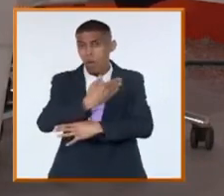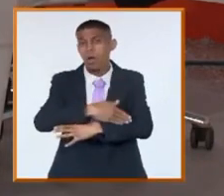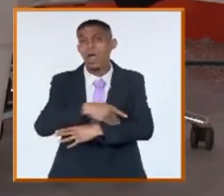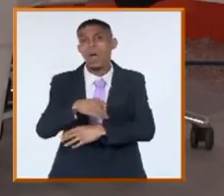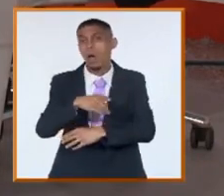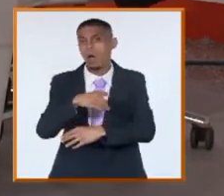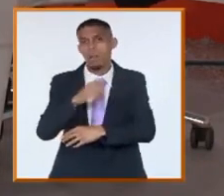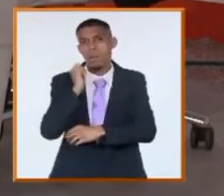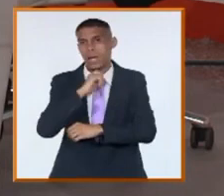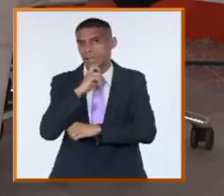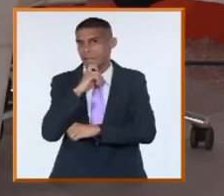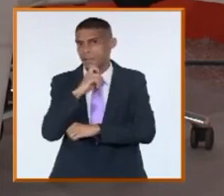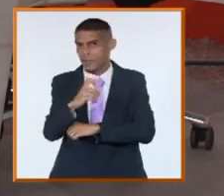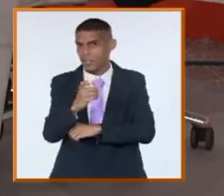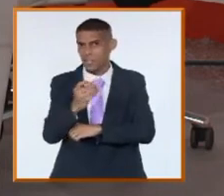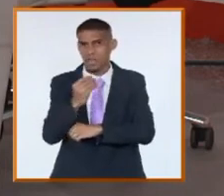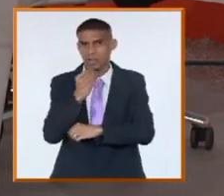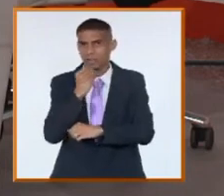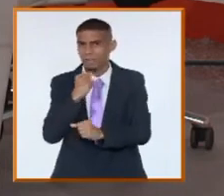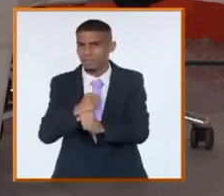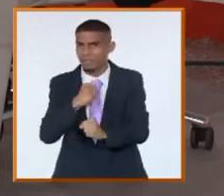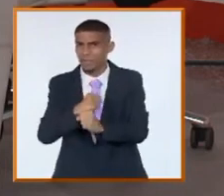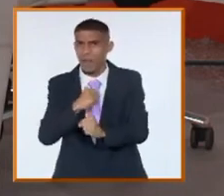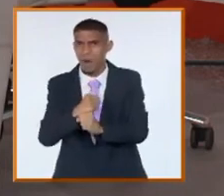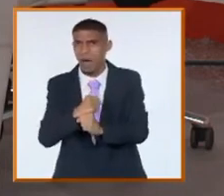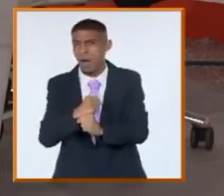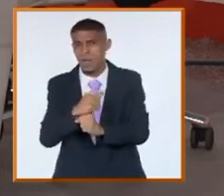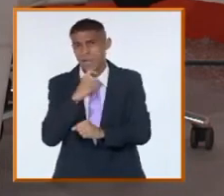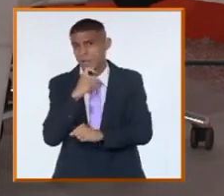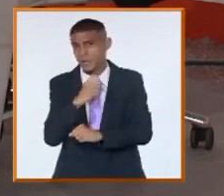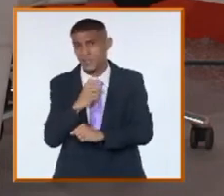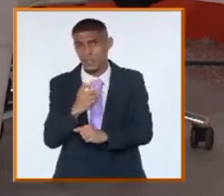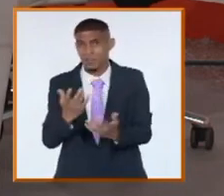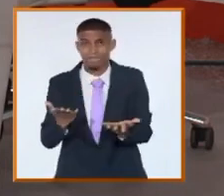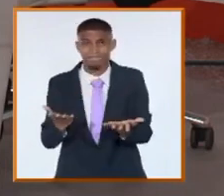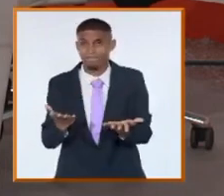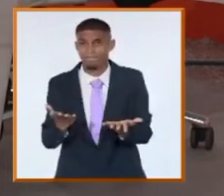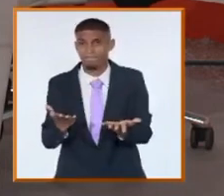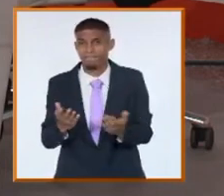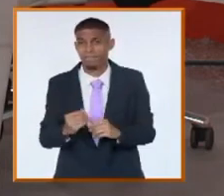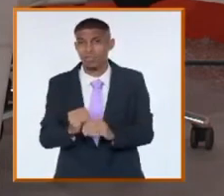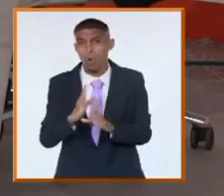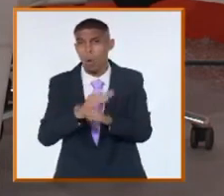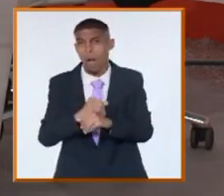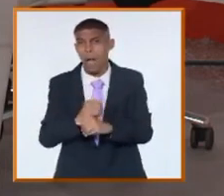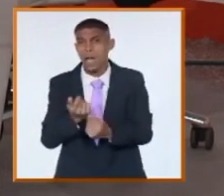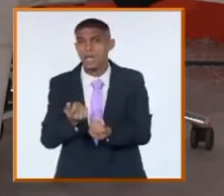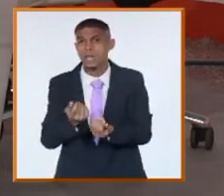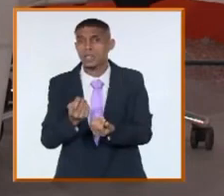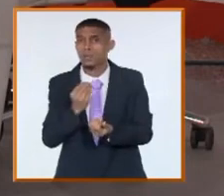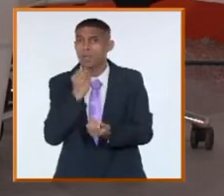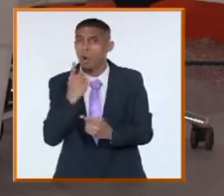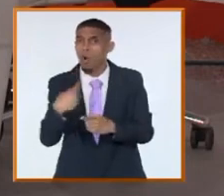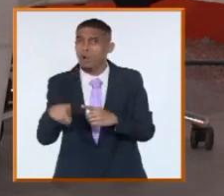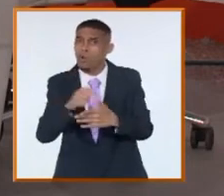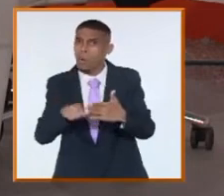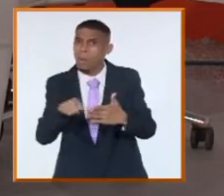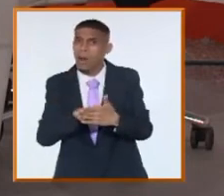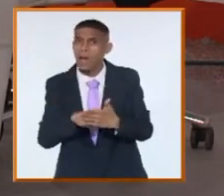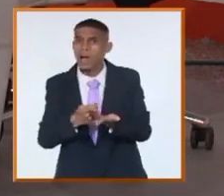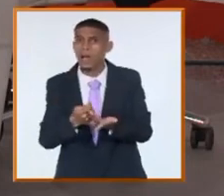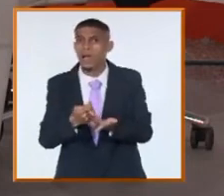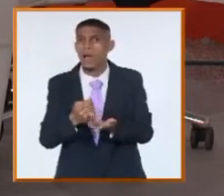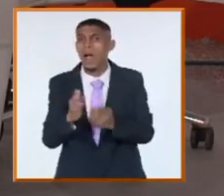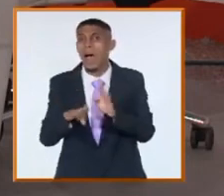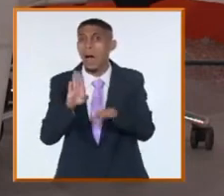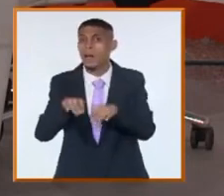financieramente por todas las vías a veces a veces obteniendo financiamiento nos demoramos meses para poder traer determinada mercancía